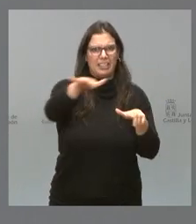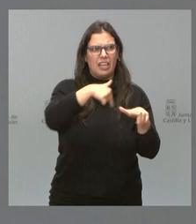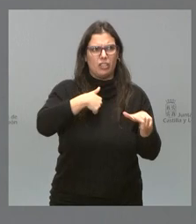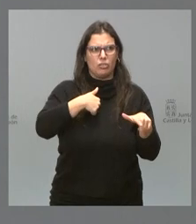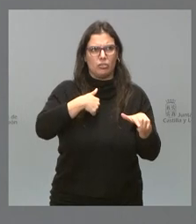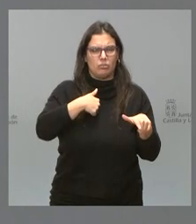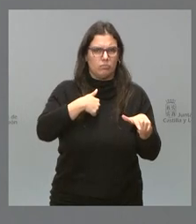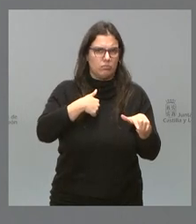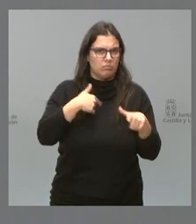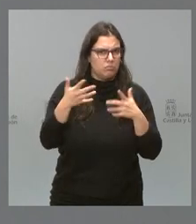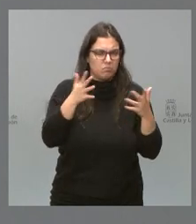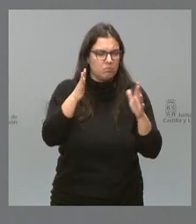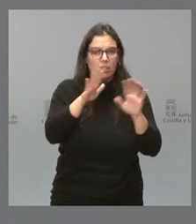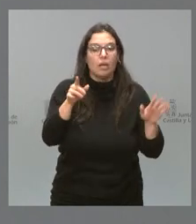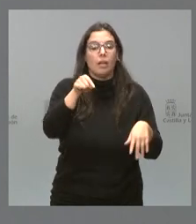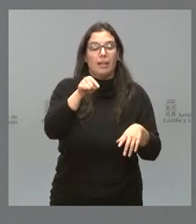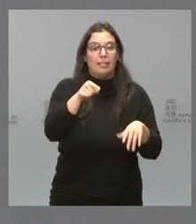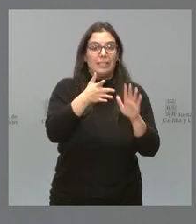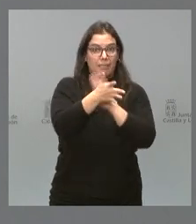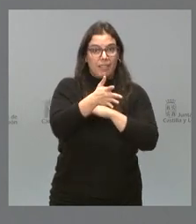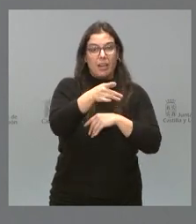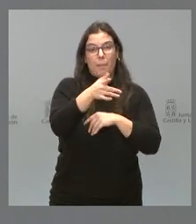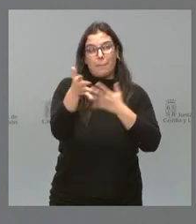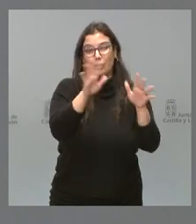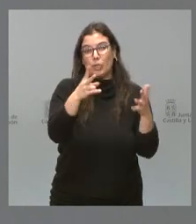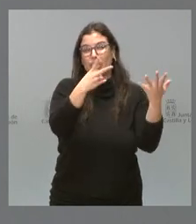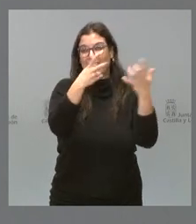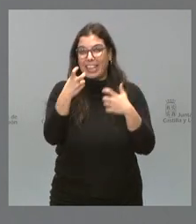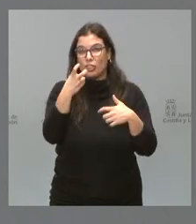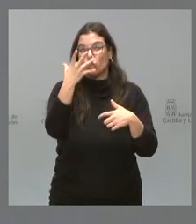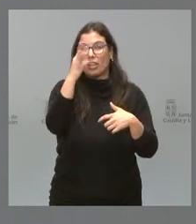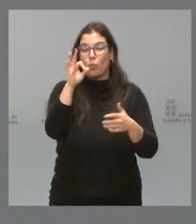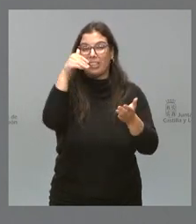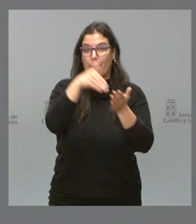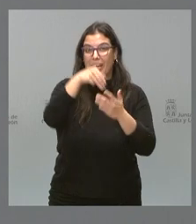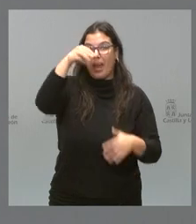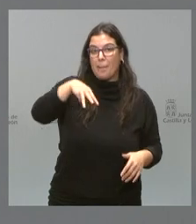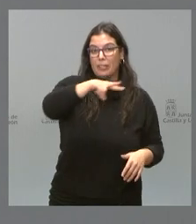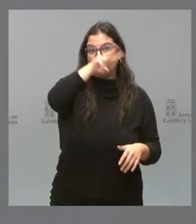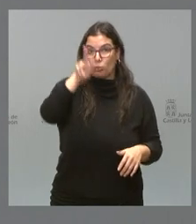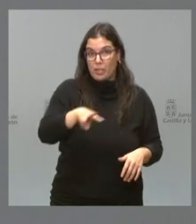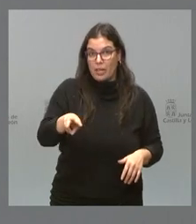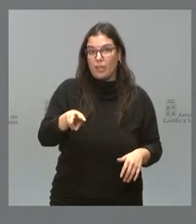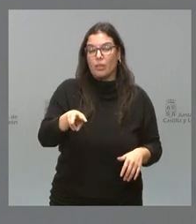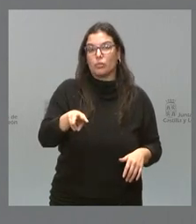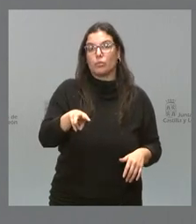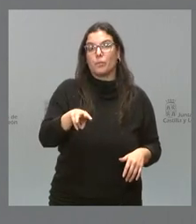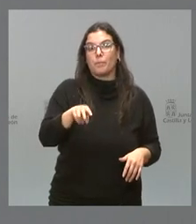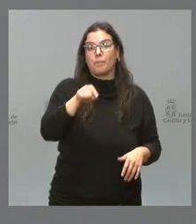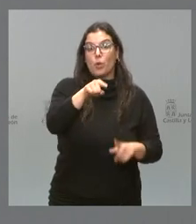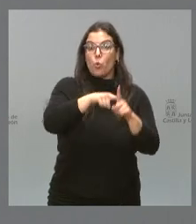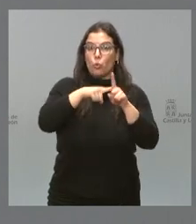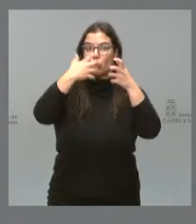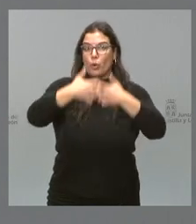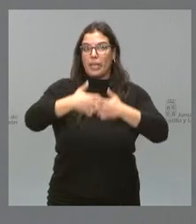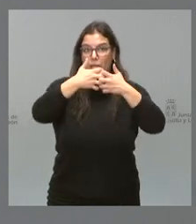mal 70 en todo caso está hablando del orden de unos 750 mil metros cuadrados pues no pueda seguir teniendo el contenido de uso Industrial